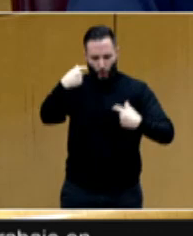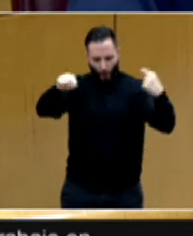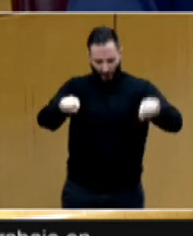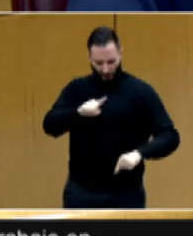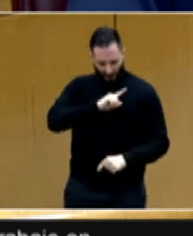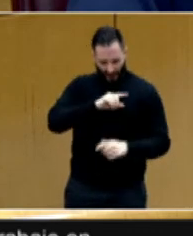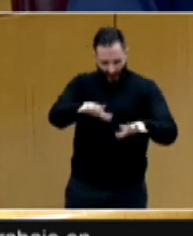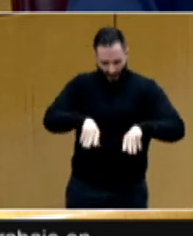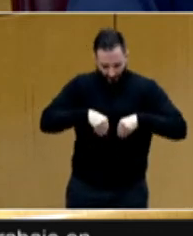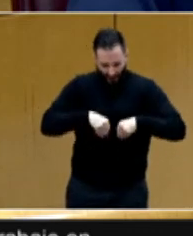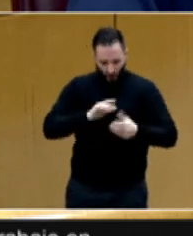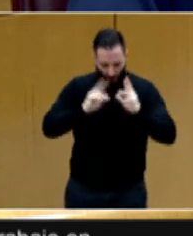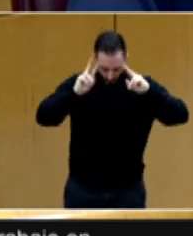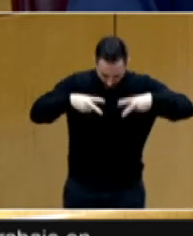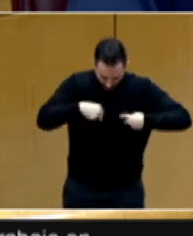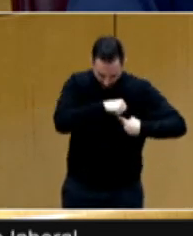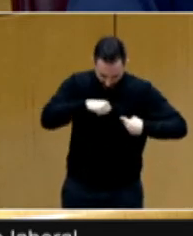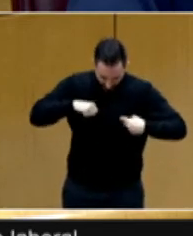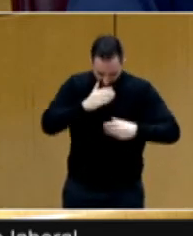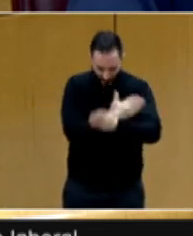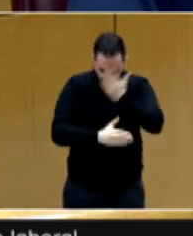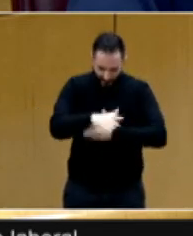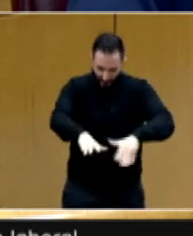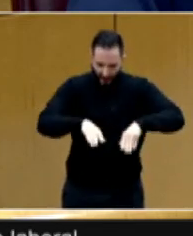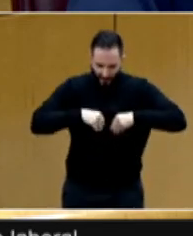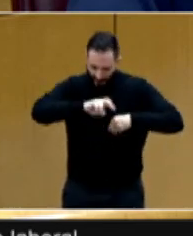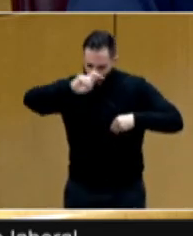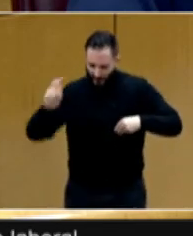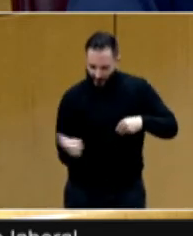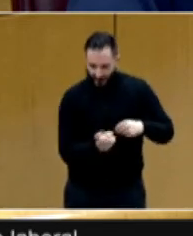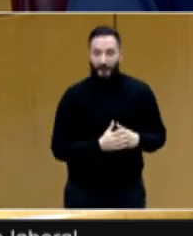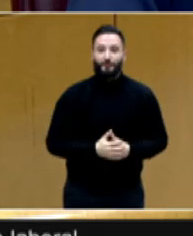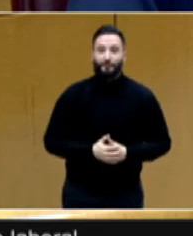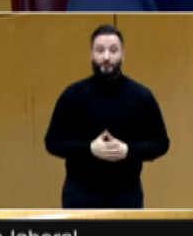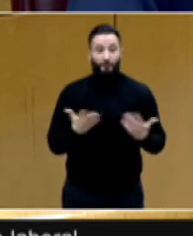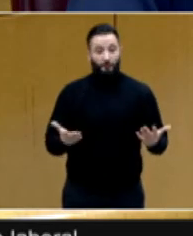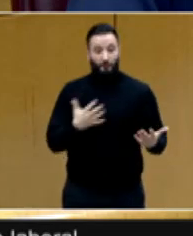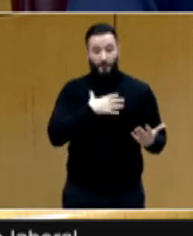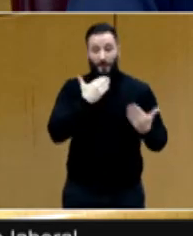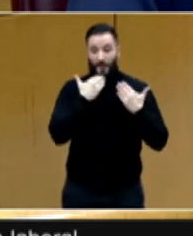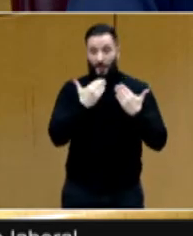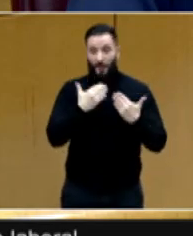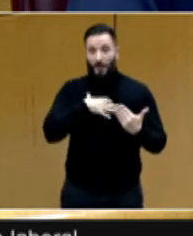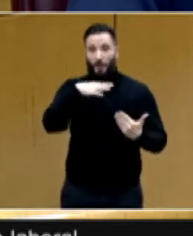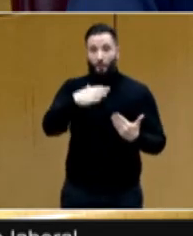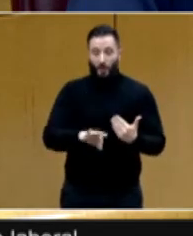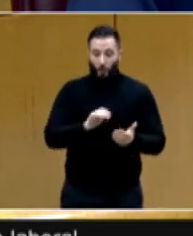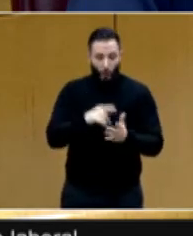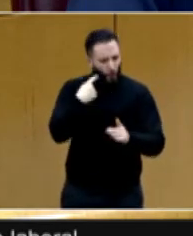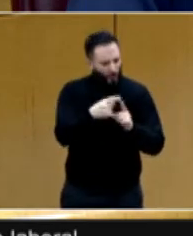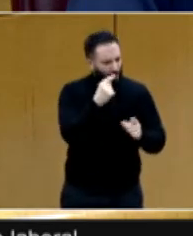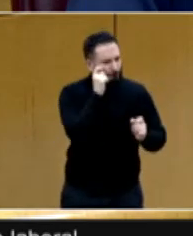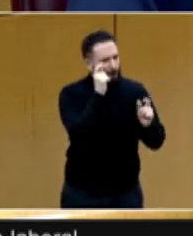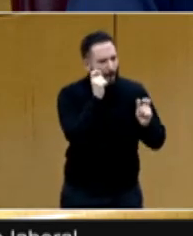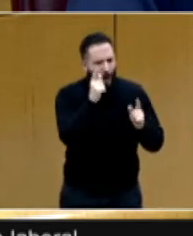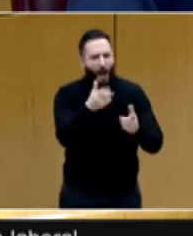conocerme y aceptarme a mí mismo y mi discapacidad etcétera he podido Identificar y aceptar donde Necesito ayuda